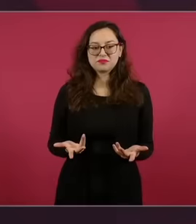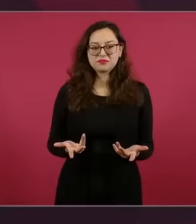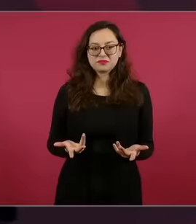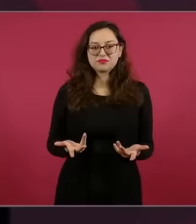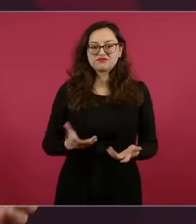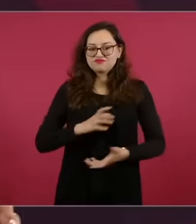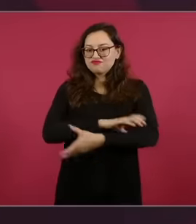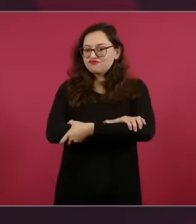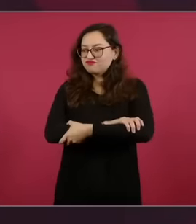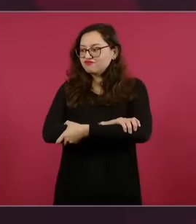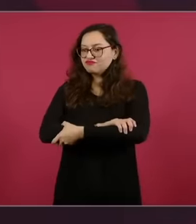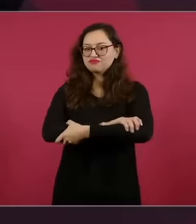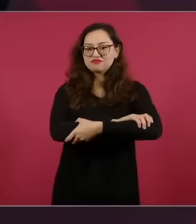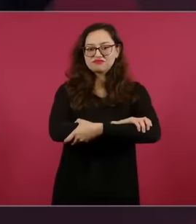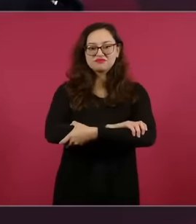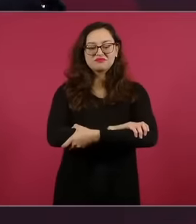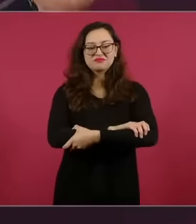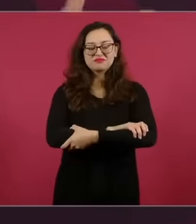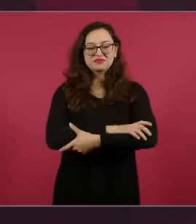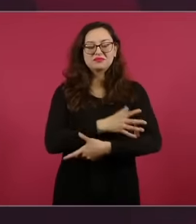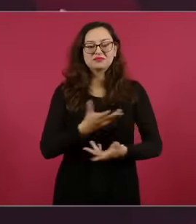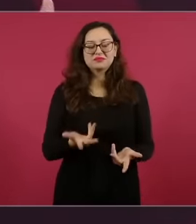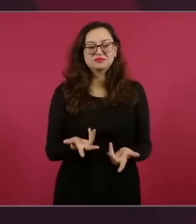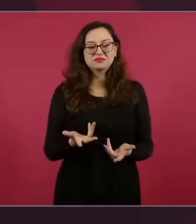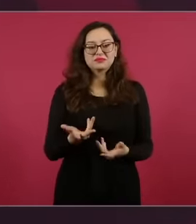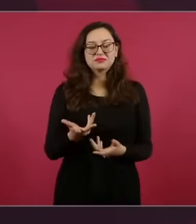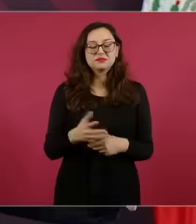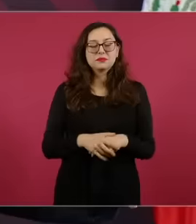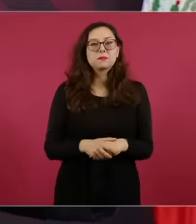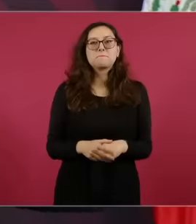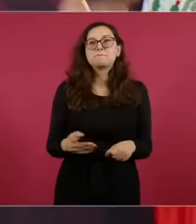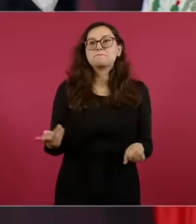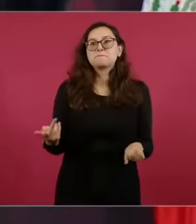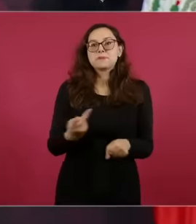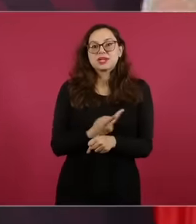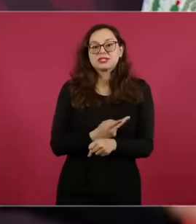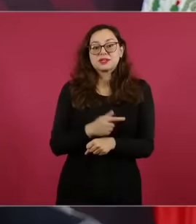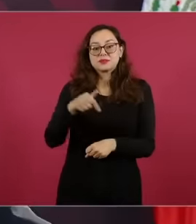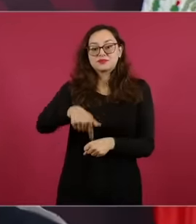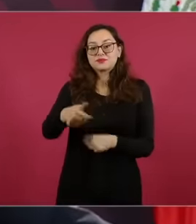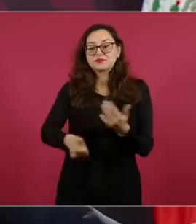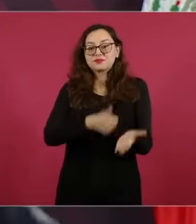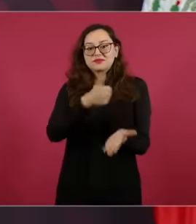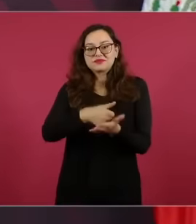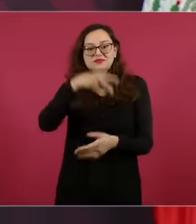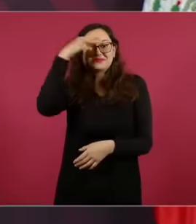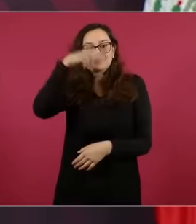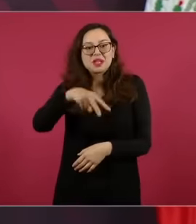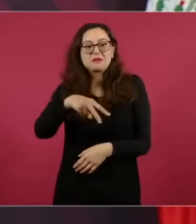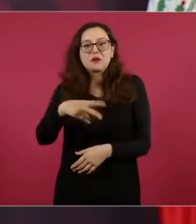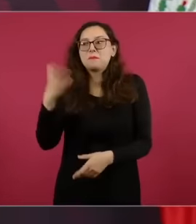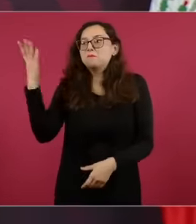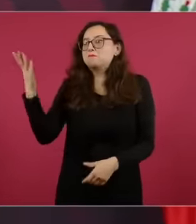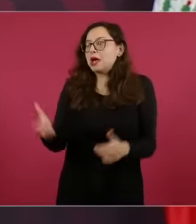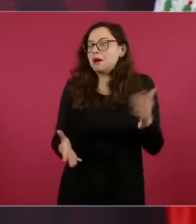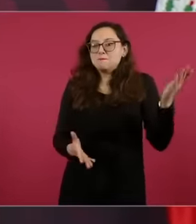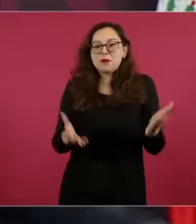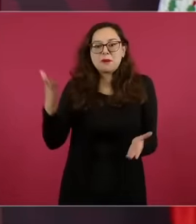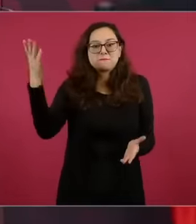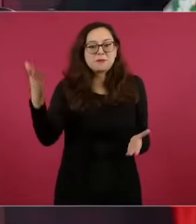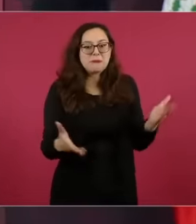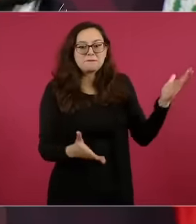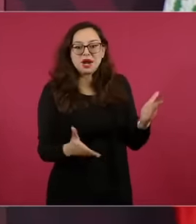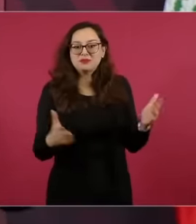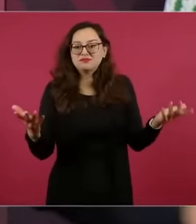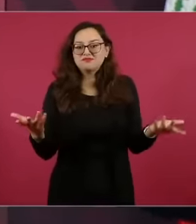de fraternidad, porque al final de cuentas también esta es una ciudad de encuentros. Aquí